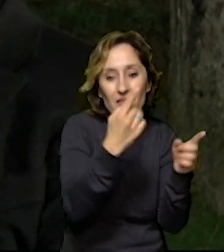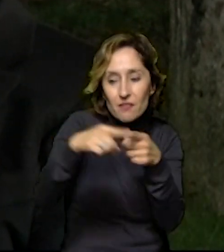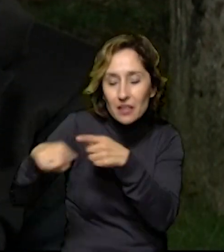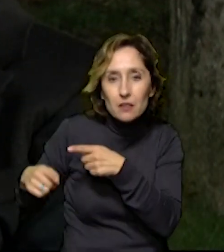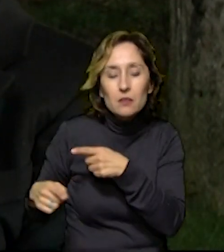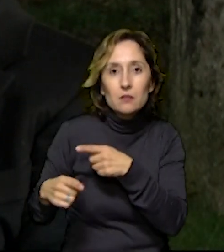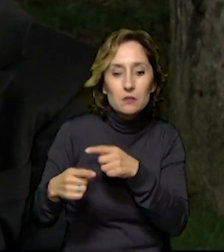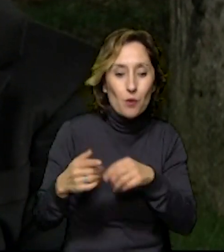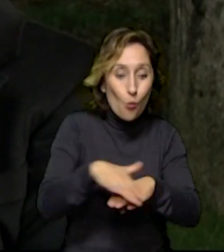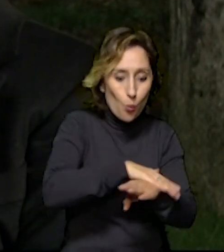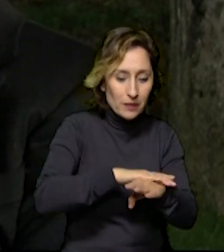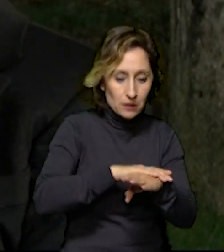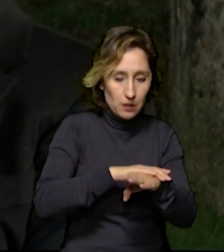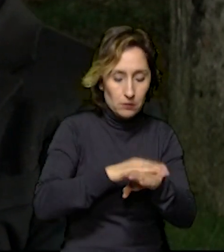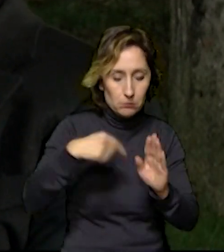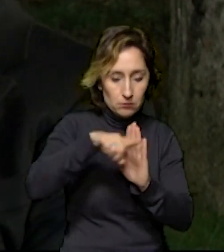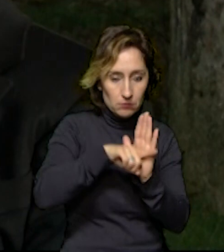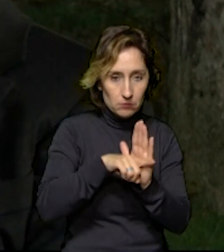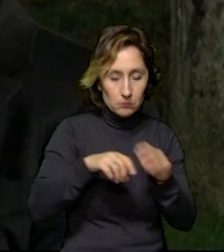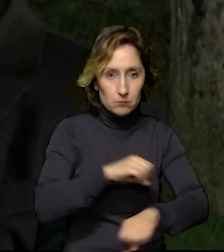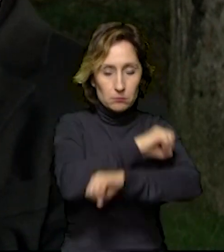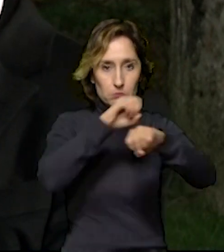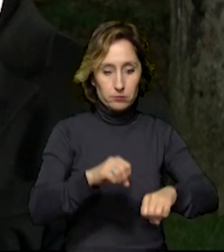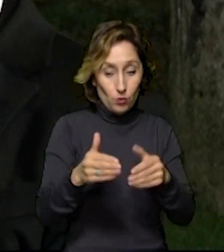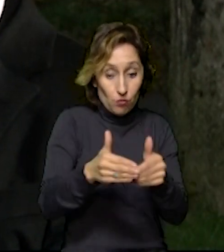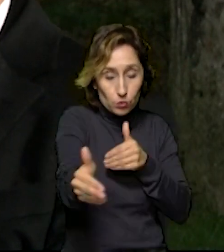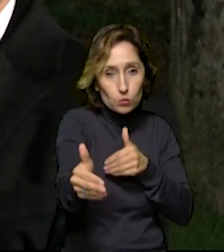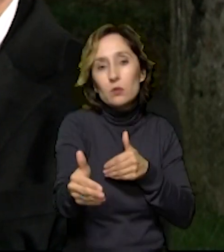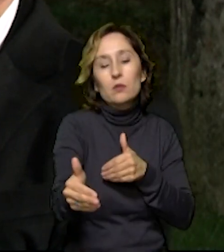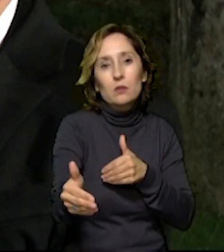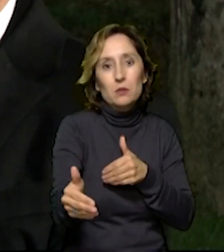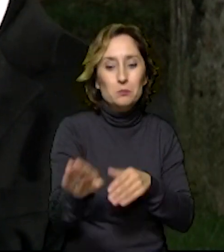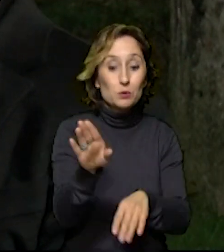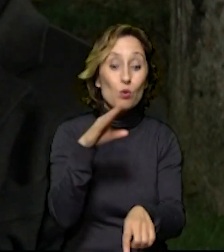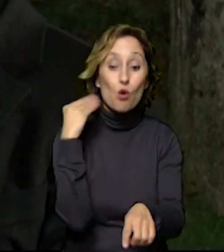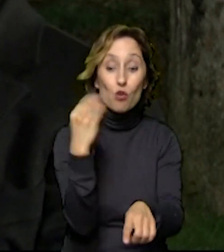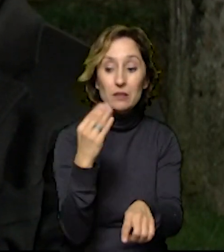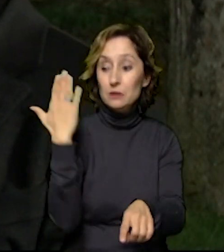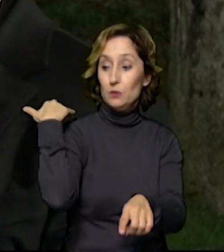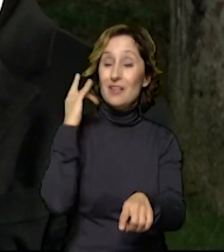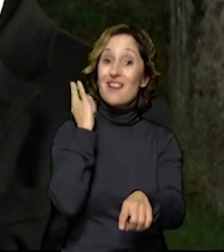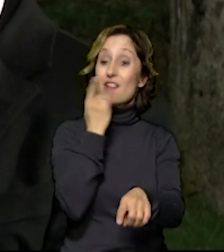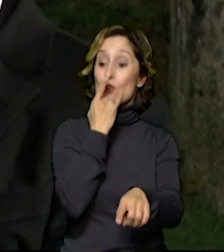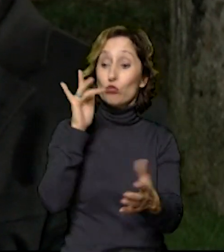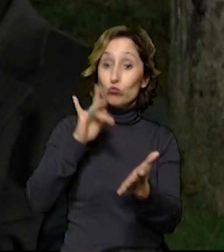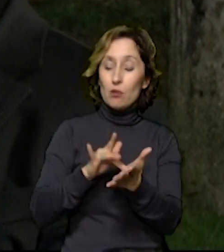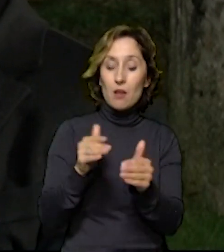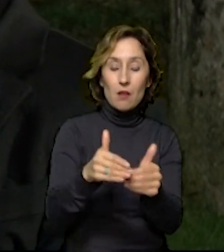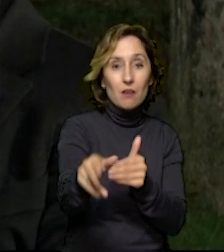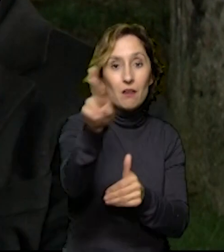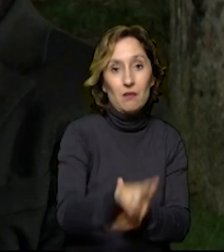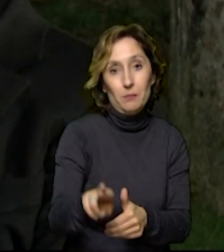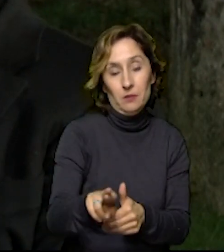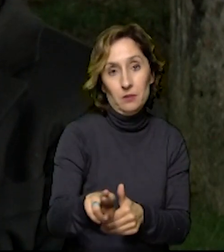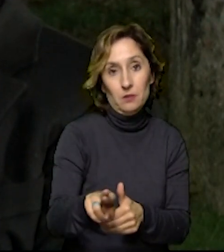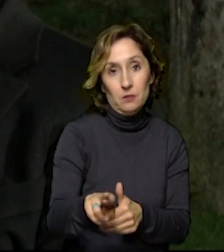que tenemos que poner unas bases ahora para que las nuevas generaciones no vivan el horror que vivimos nosotros. Y eso hay que hacerlo con todos y sin distinción,